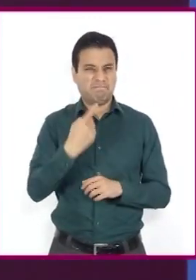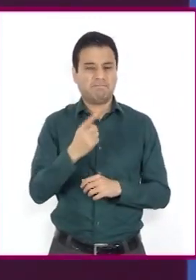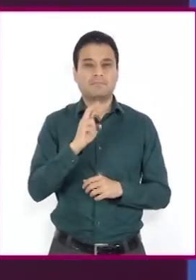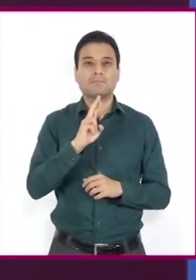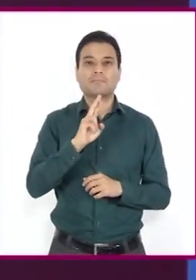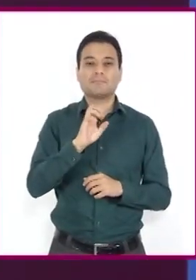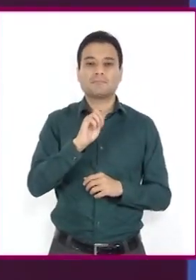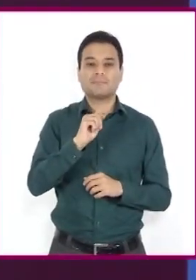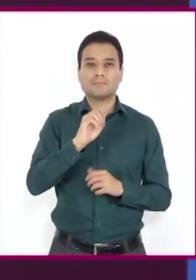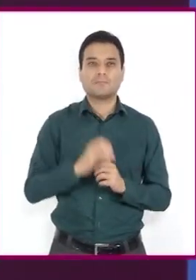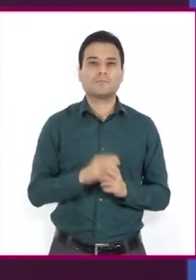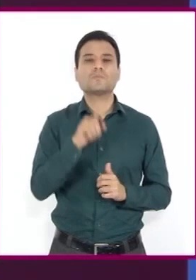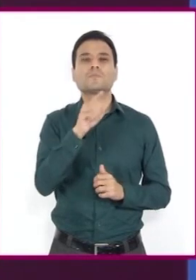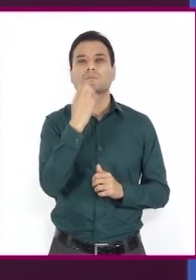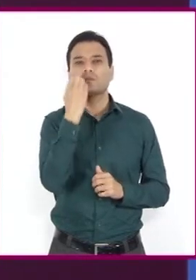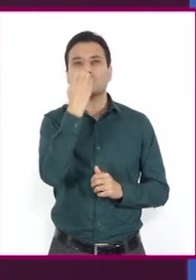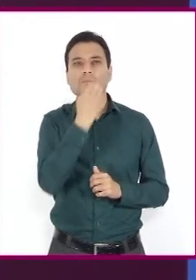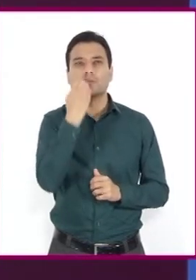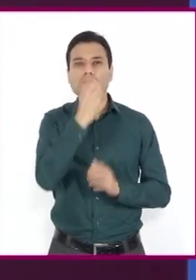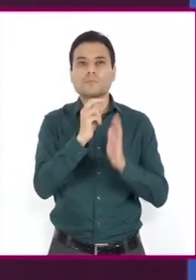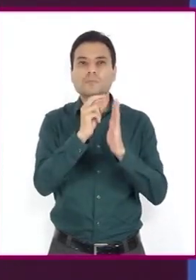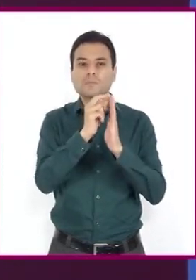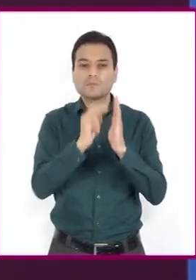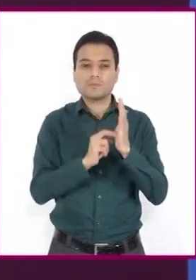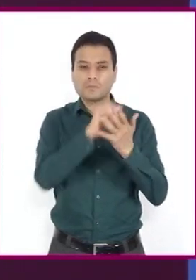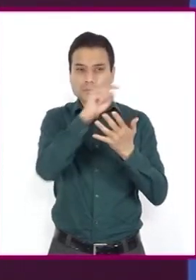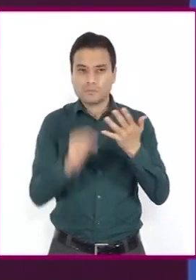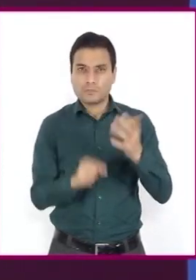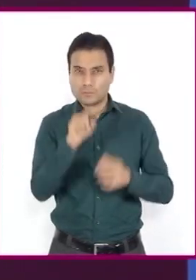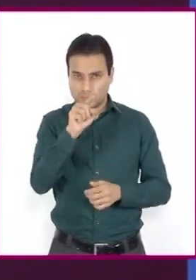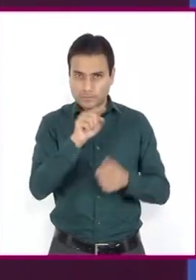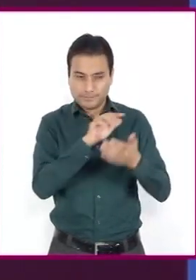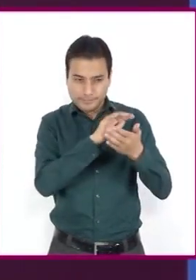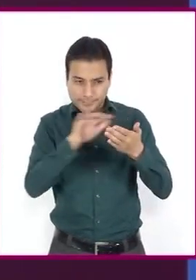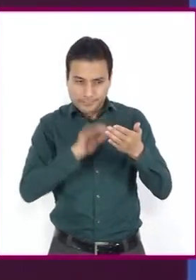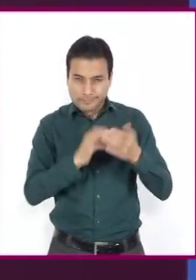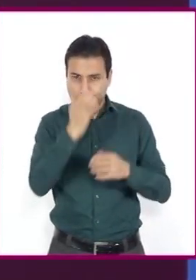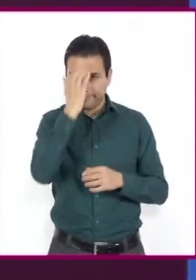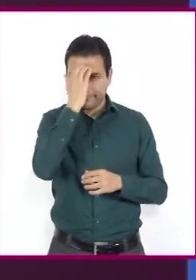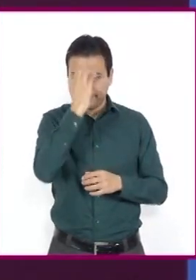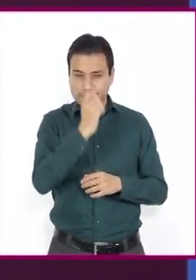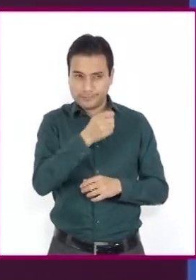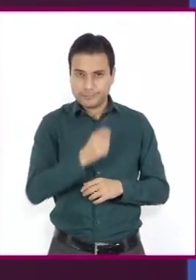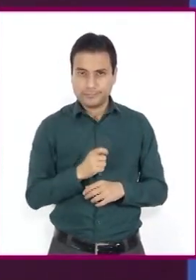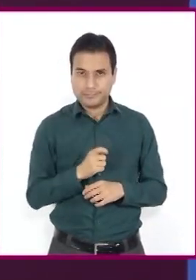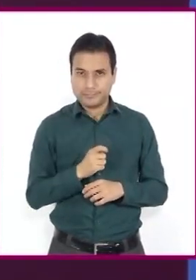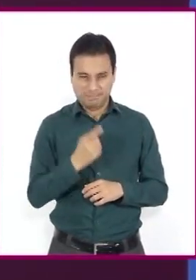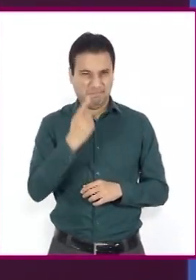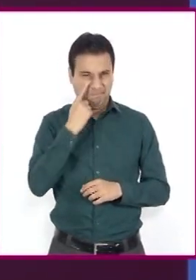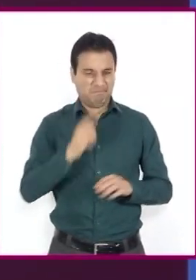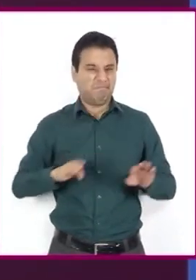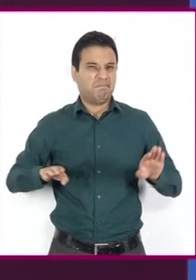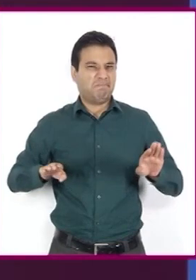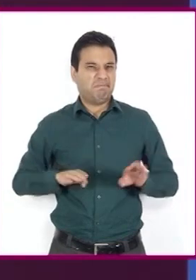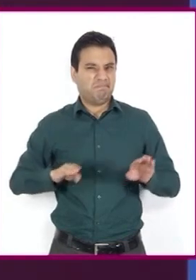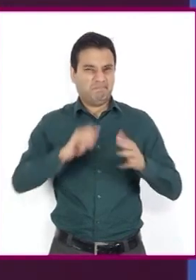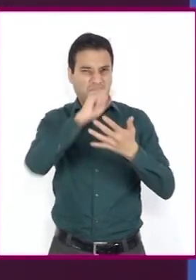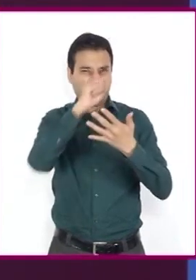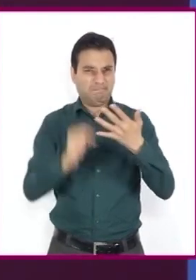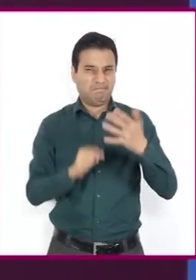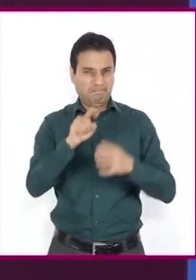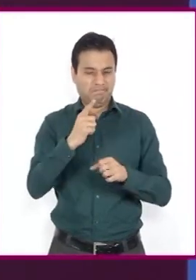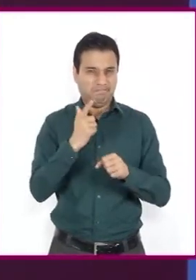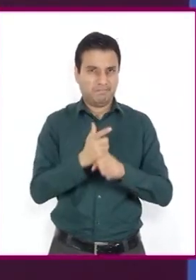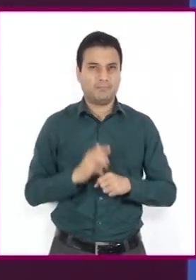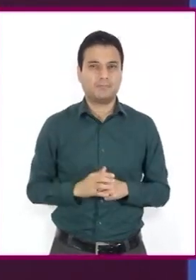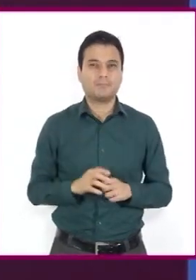el reglamento de esa escuela. Léanlo con atención para identificar los siguientes aspectos. Primero,